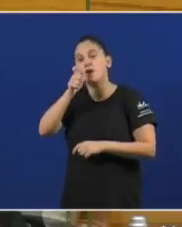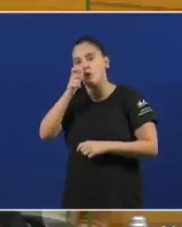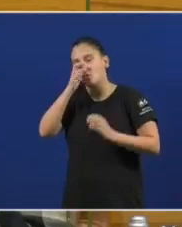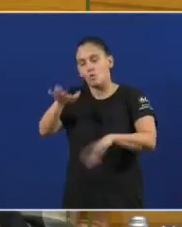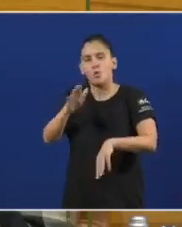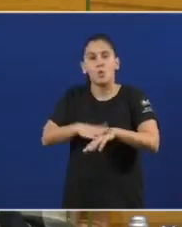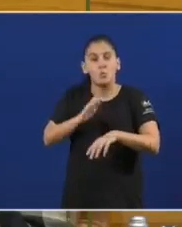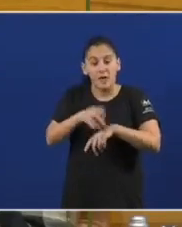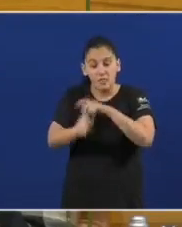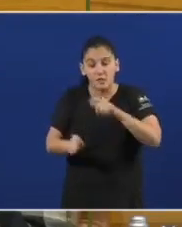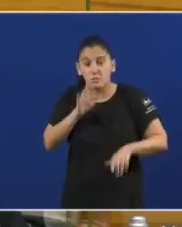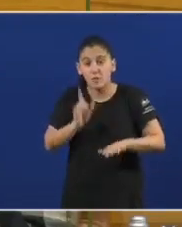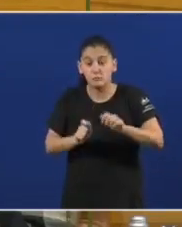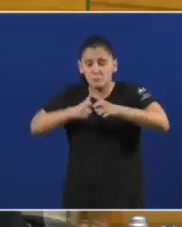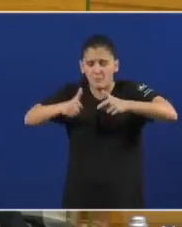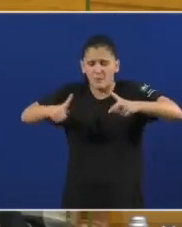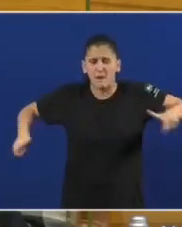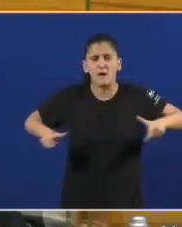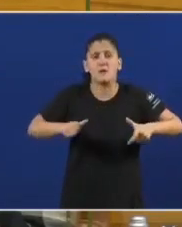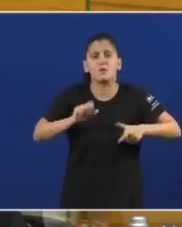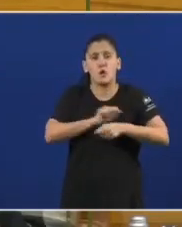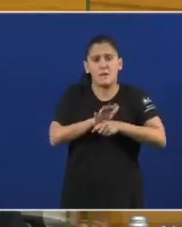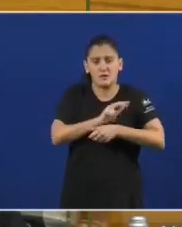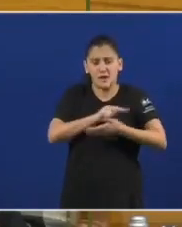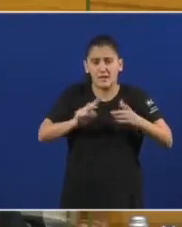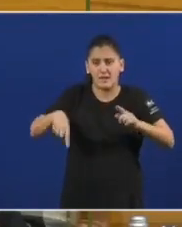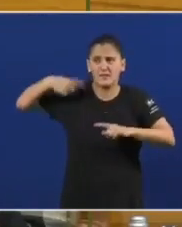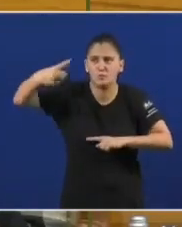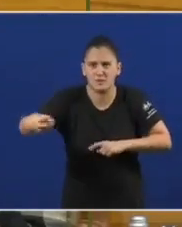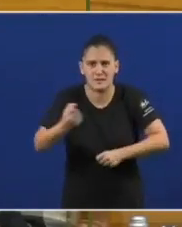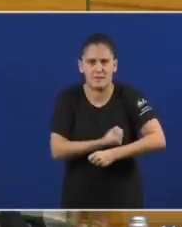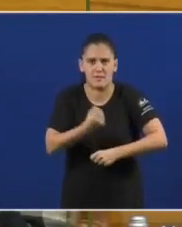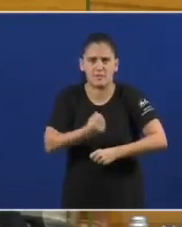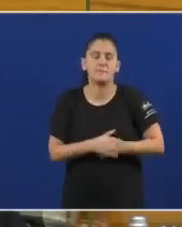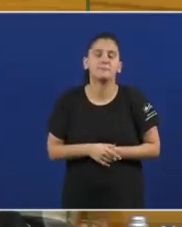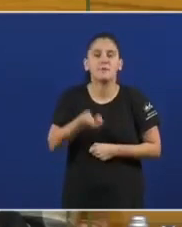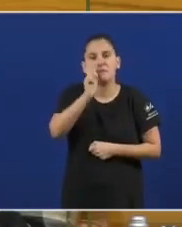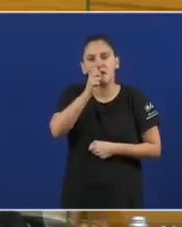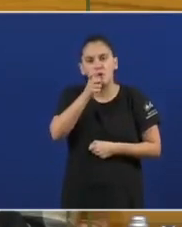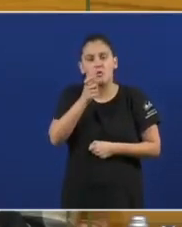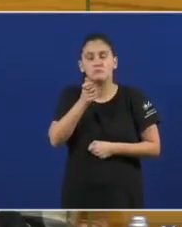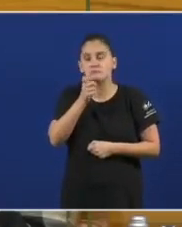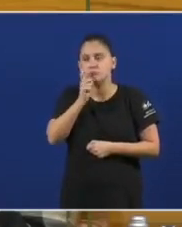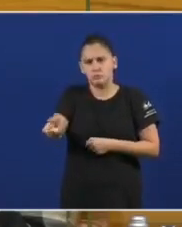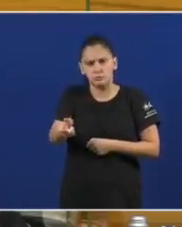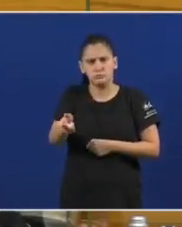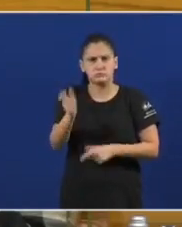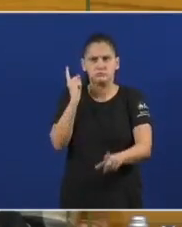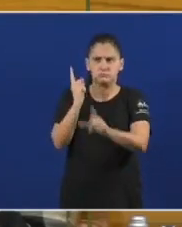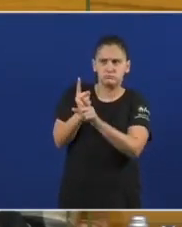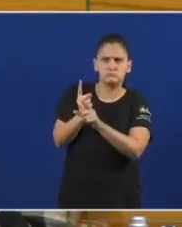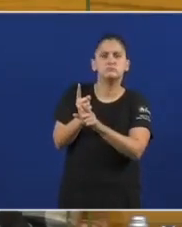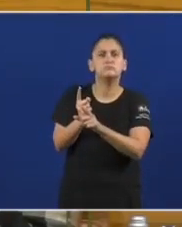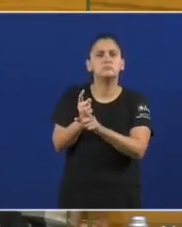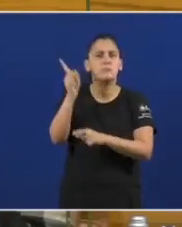do repunte do coronavirus en Galiza despois do Nadal. Feijóo acusa a oposición de mentir no